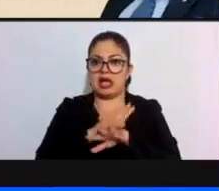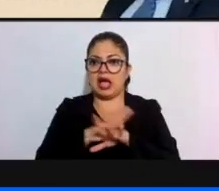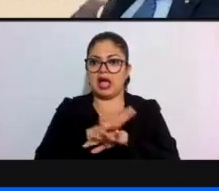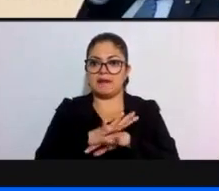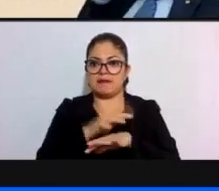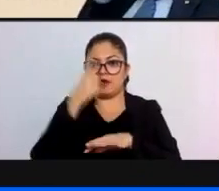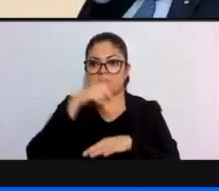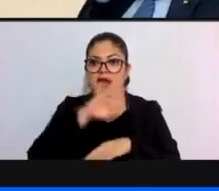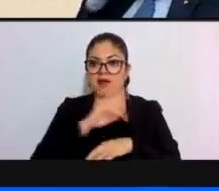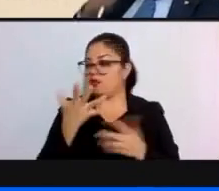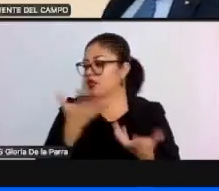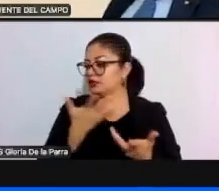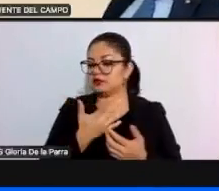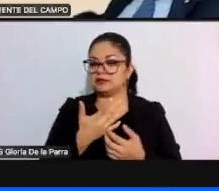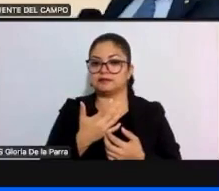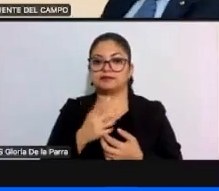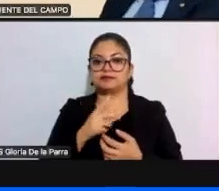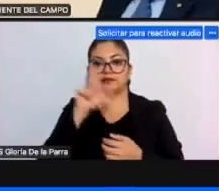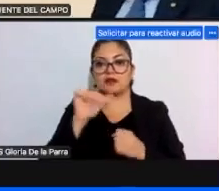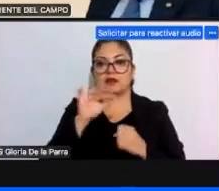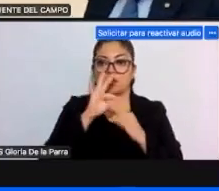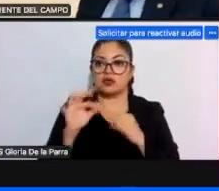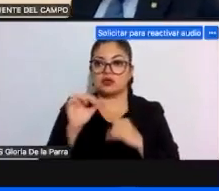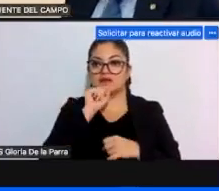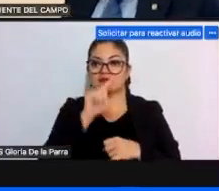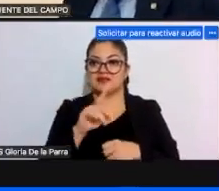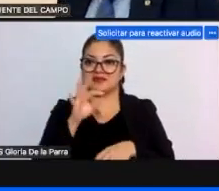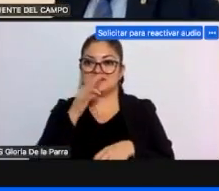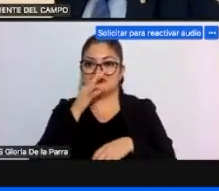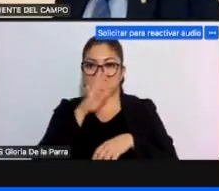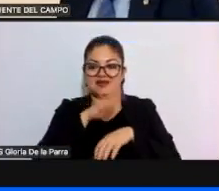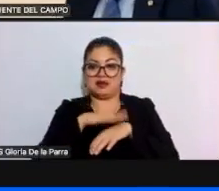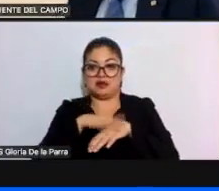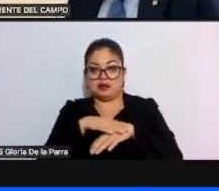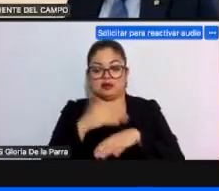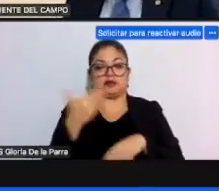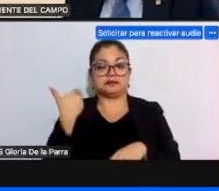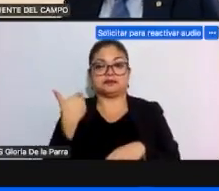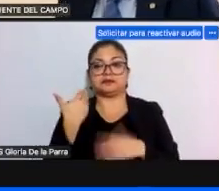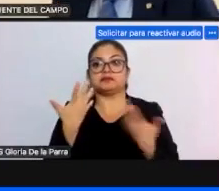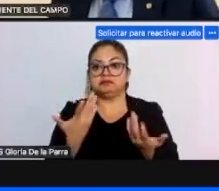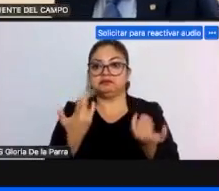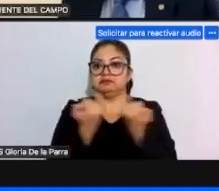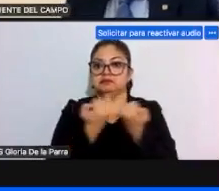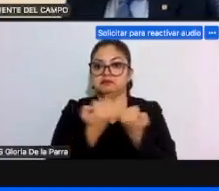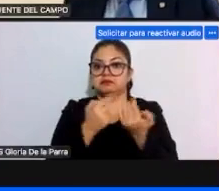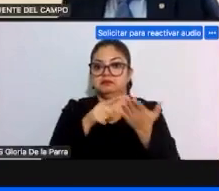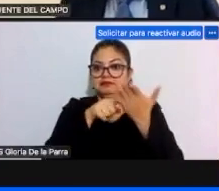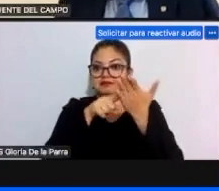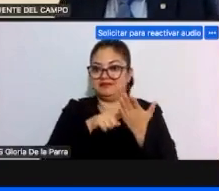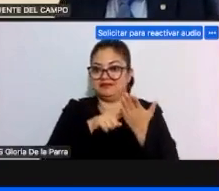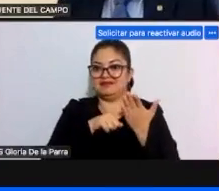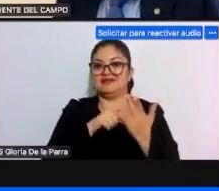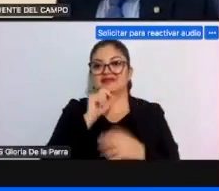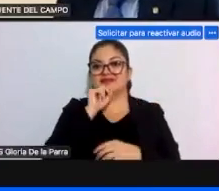realizar. Finalmente, como estábamos señalando, pues también se nos mostró cuando estábamos en